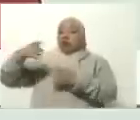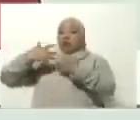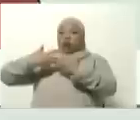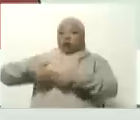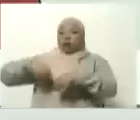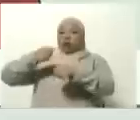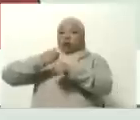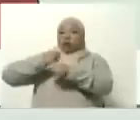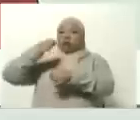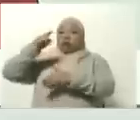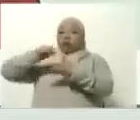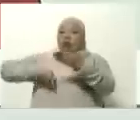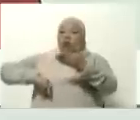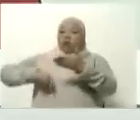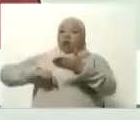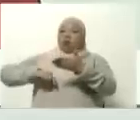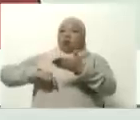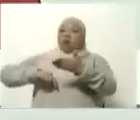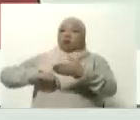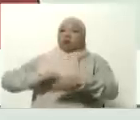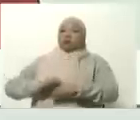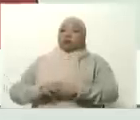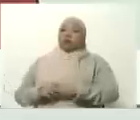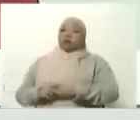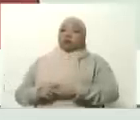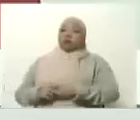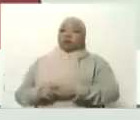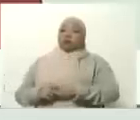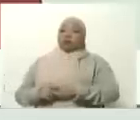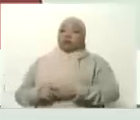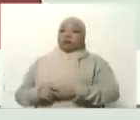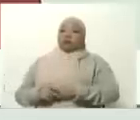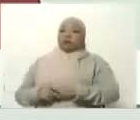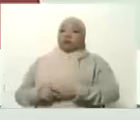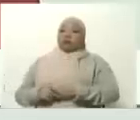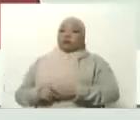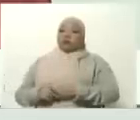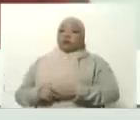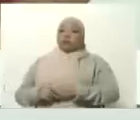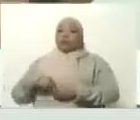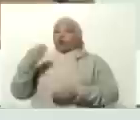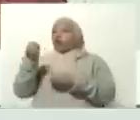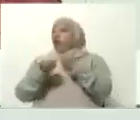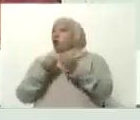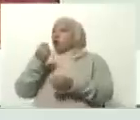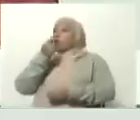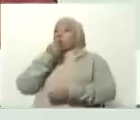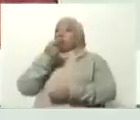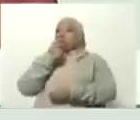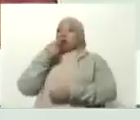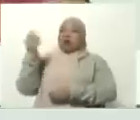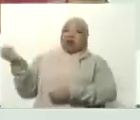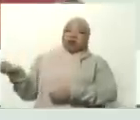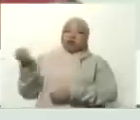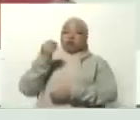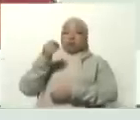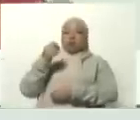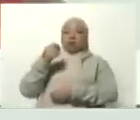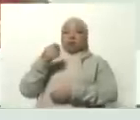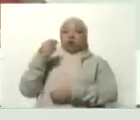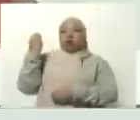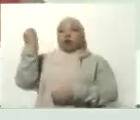los contratos que tenían con nuestro país y nos dejaron aquí. Le hicieron mucho daño a nuestro país, se sumaron a las